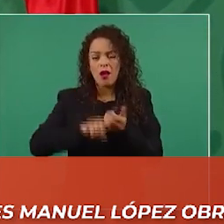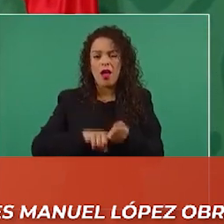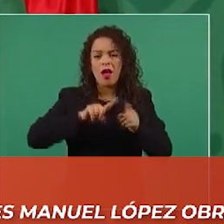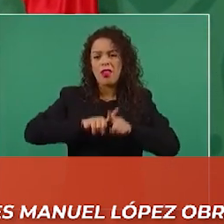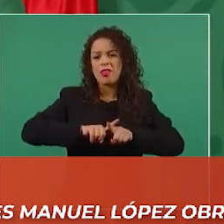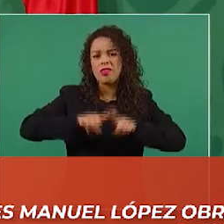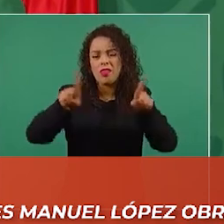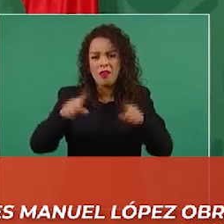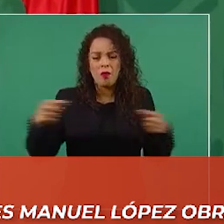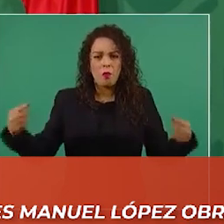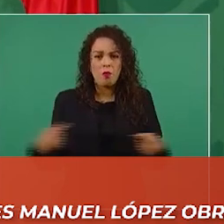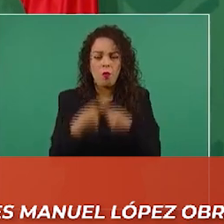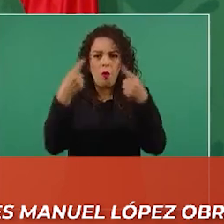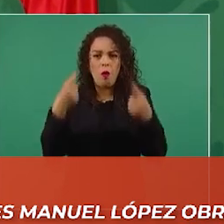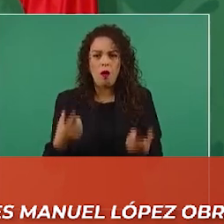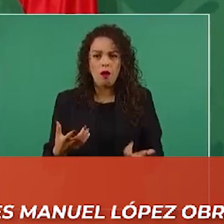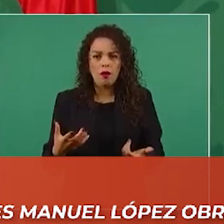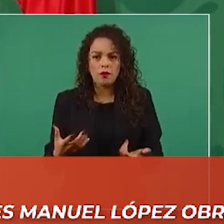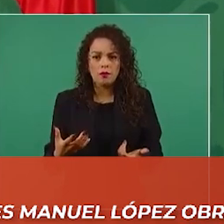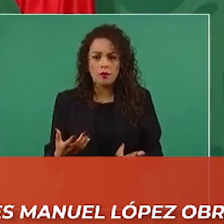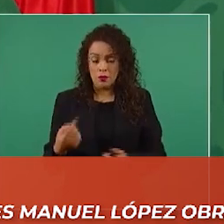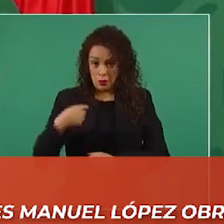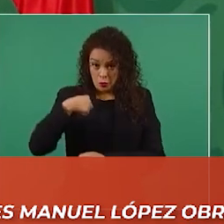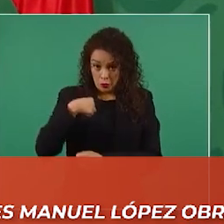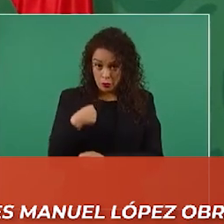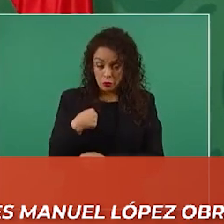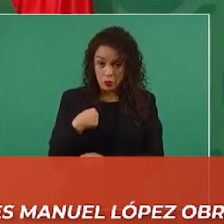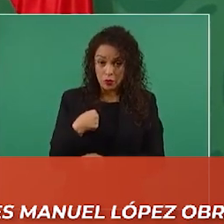Entonces, ¿qué voy a estar yo?